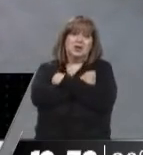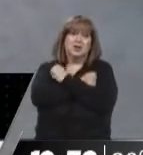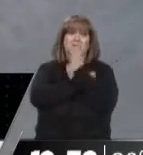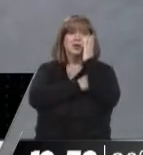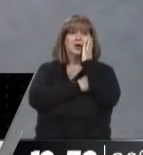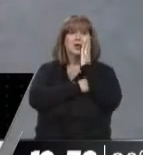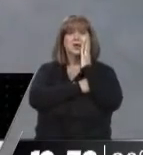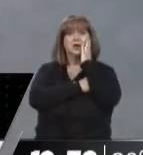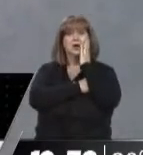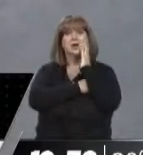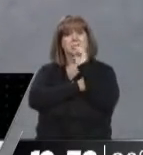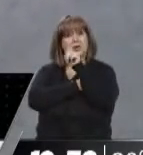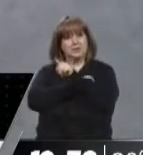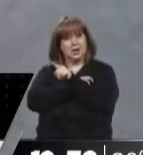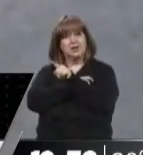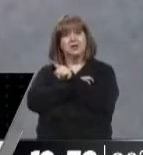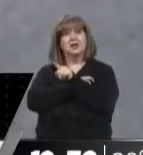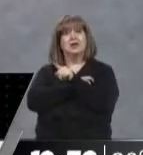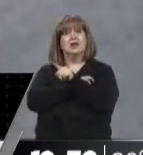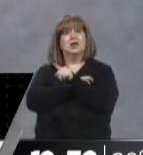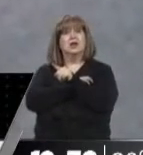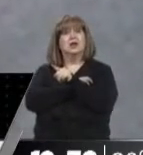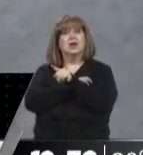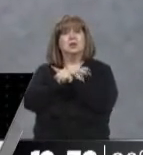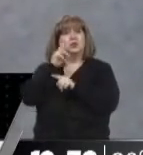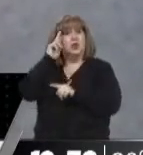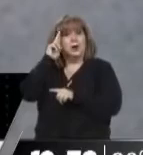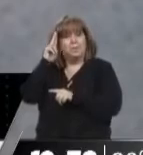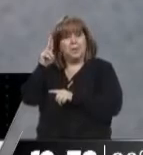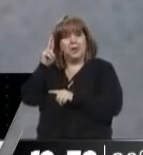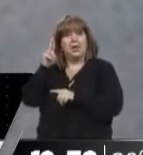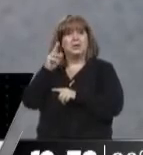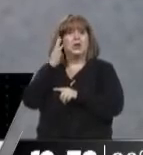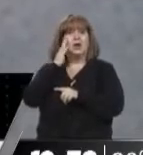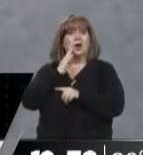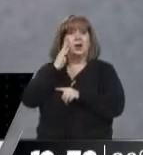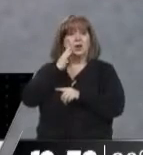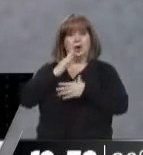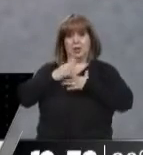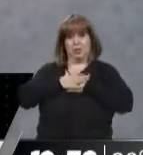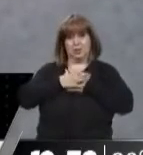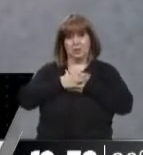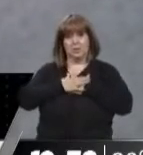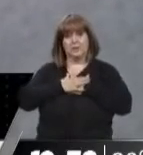muchísimo cariño hacia Marciano, muchísimo respeto y cariño hacia mí.